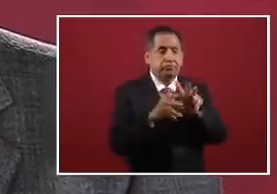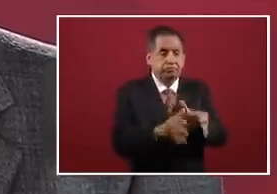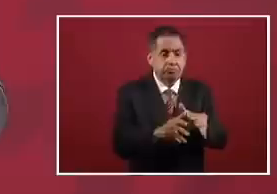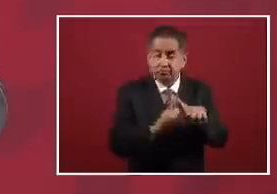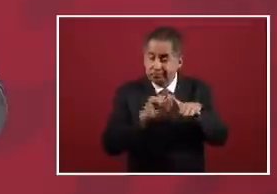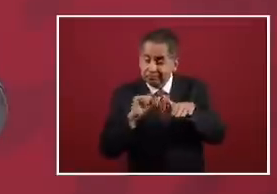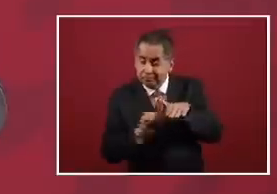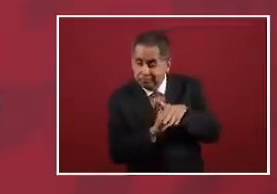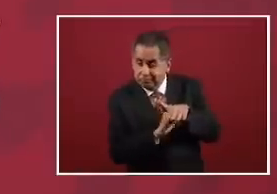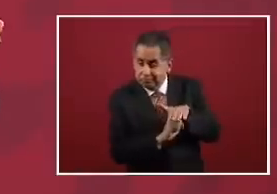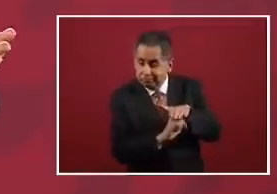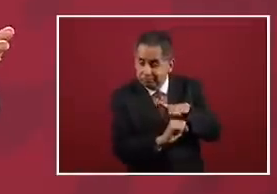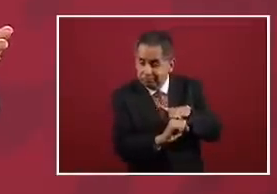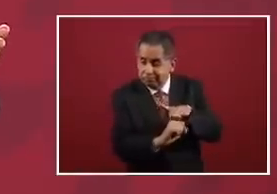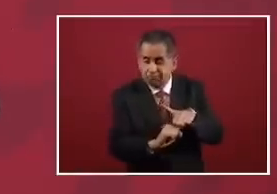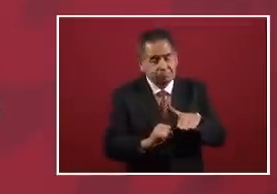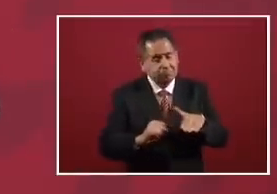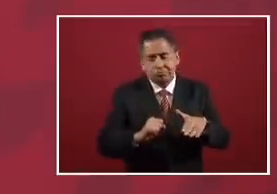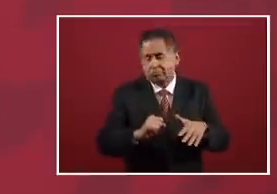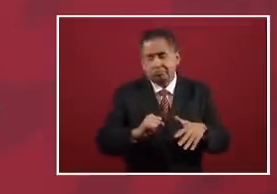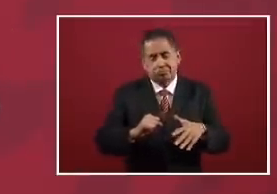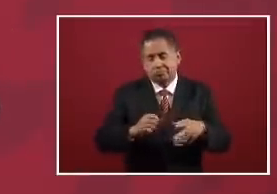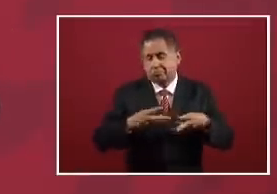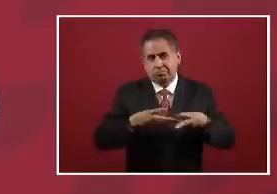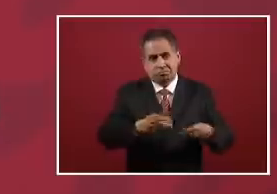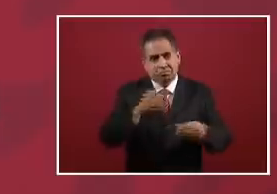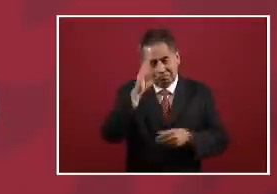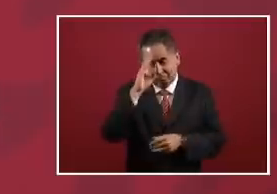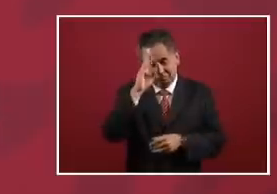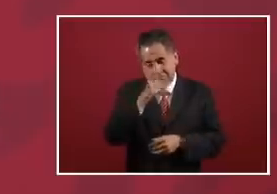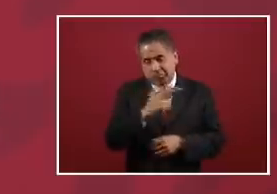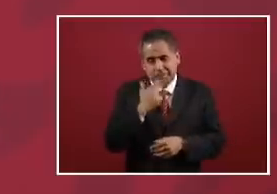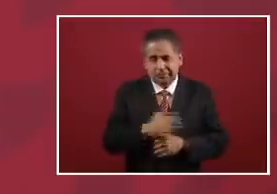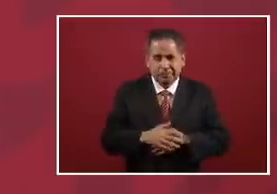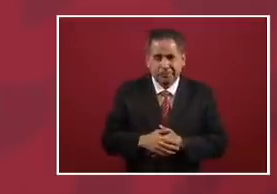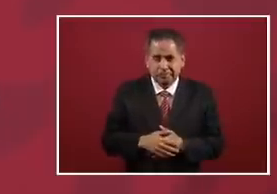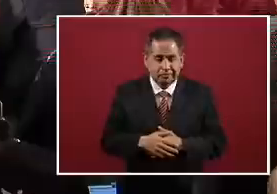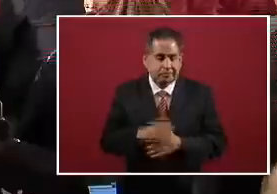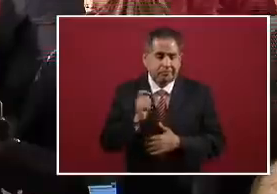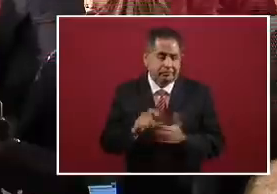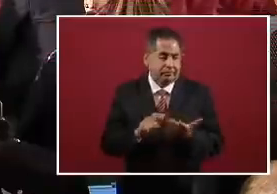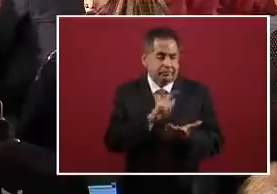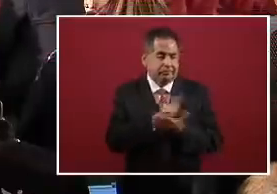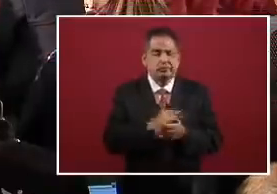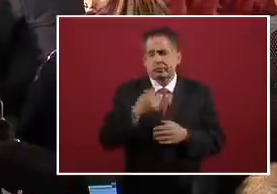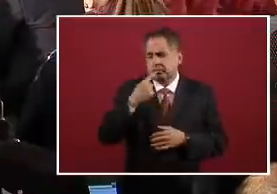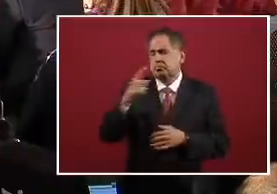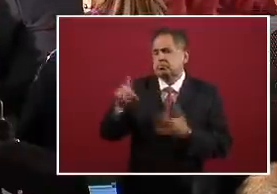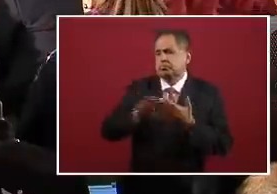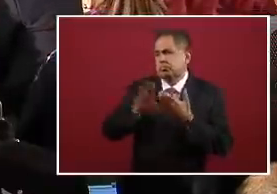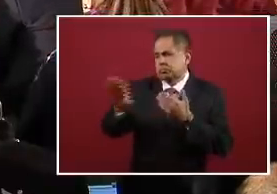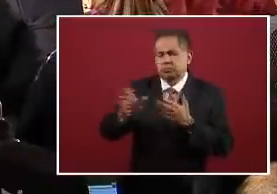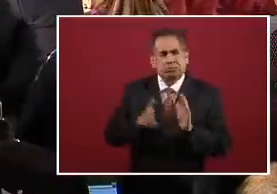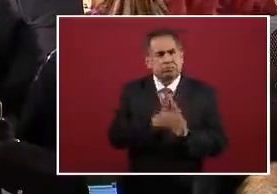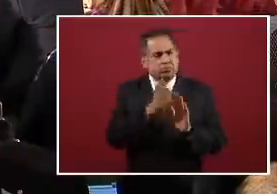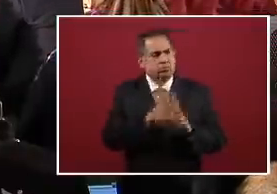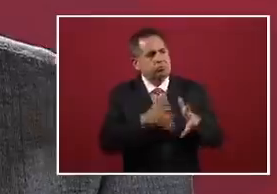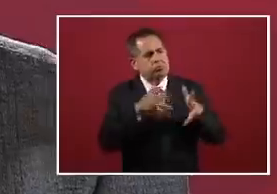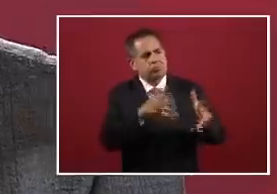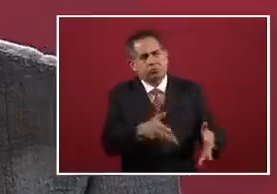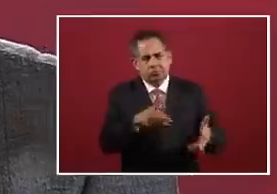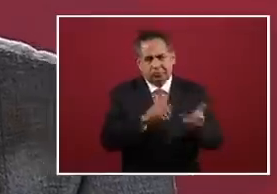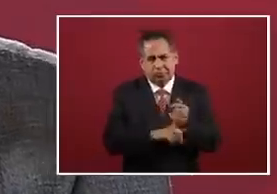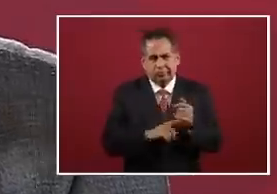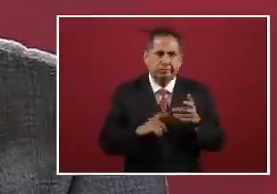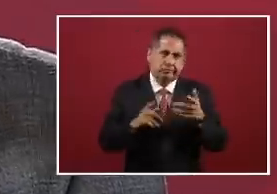una barbaridad, no sirve para nada. O sea, desde un punto de vista legal hay un amparo que se preserven las obras porque